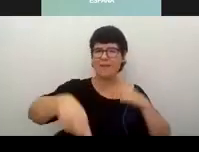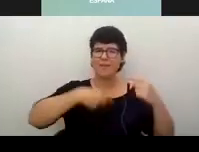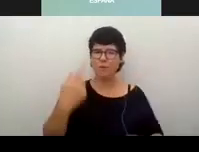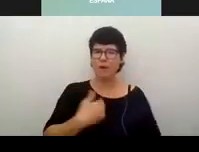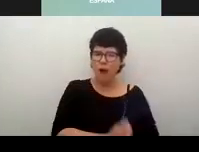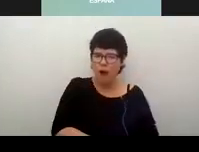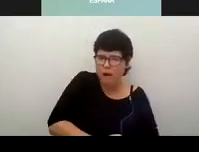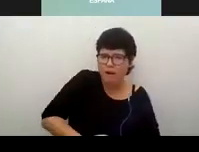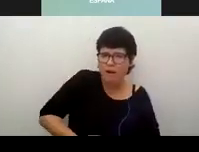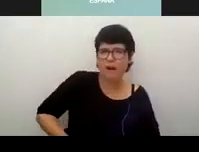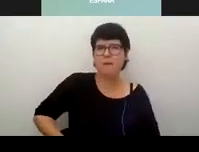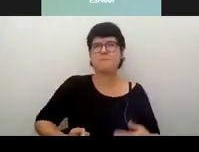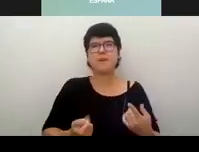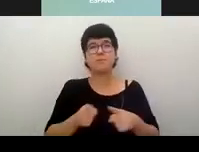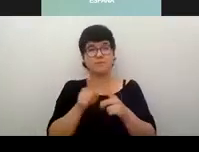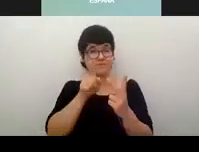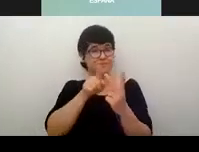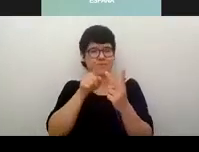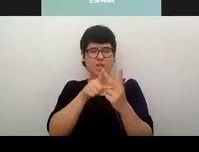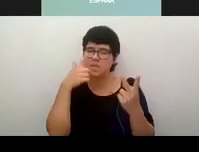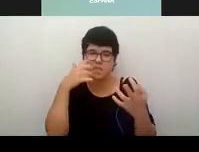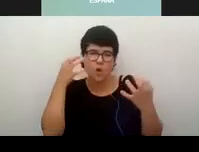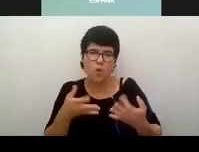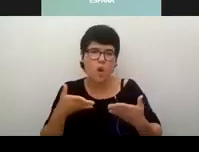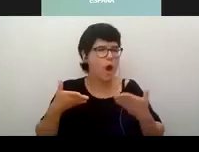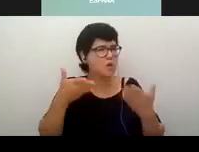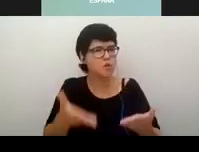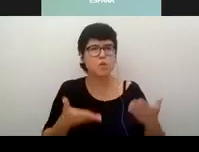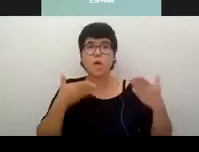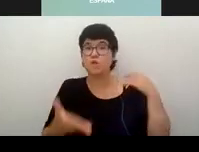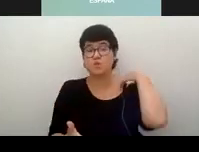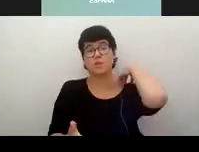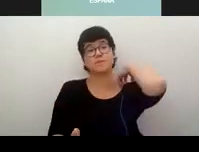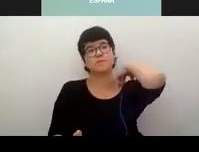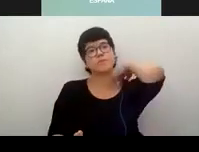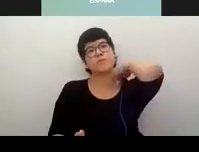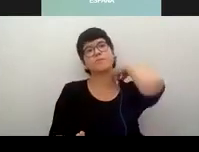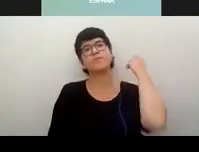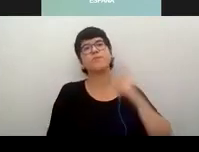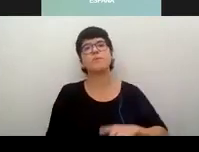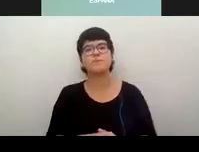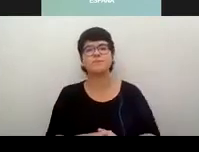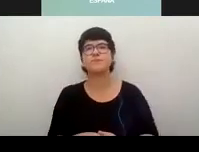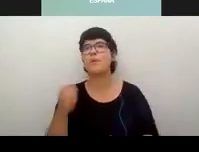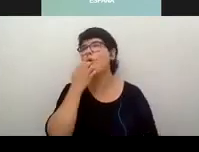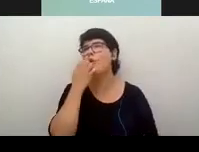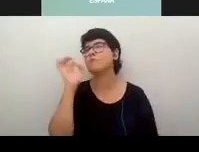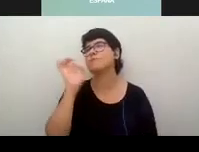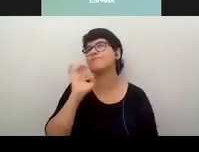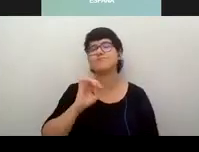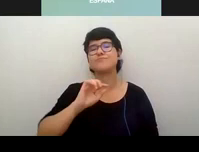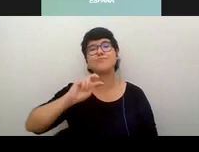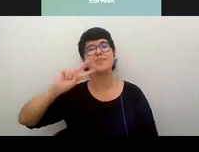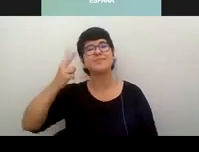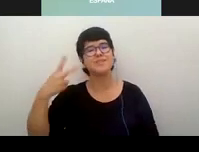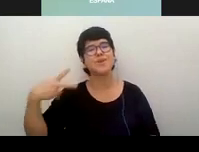en nuestro país, seguramente después de la Guerra Civil o después de la Segunda Guerra Mundial, todos aquellos años